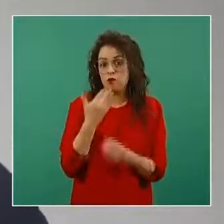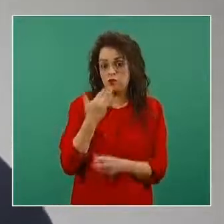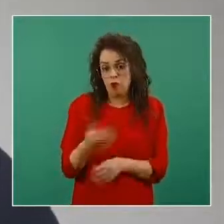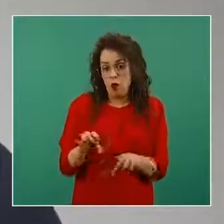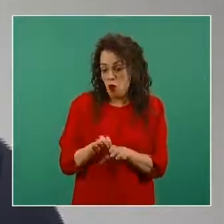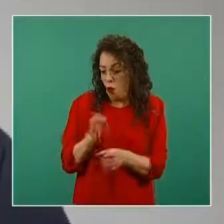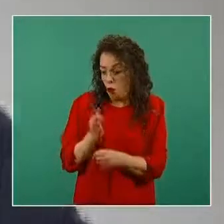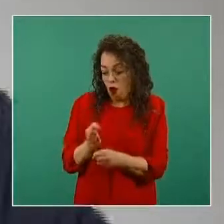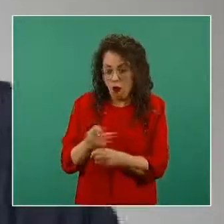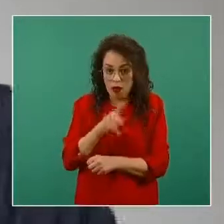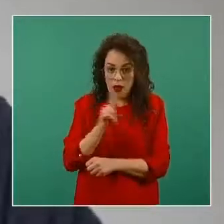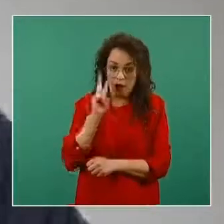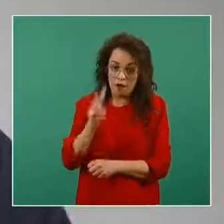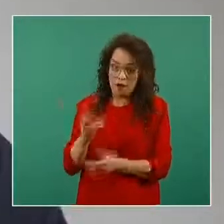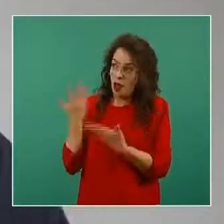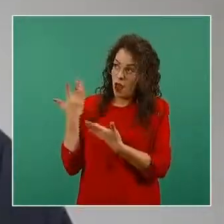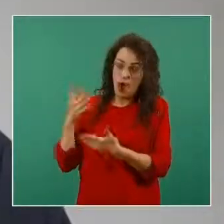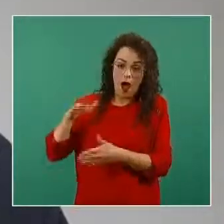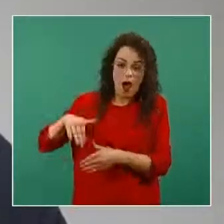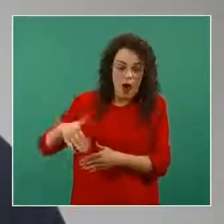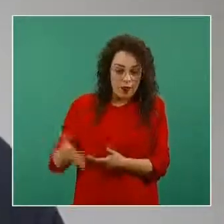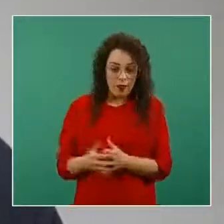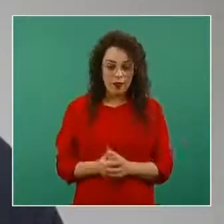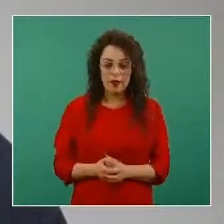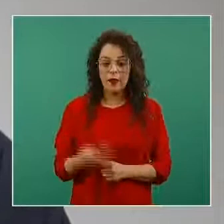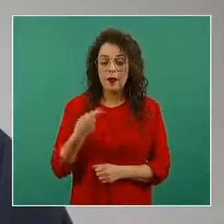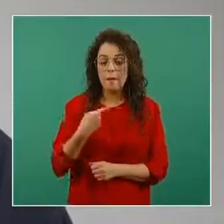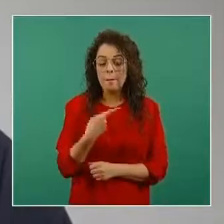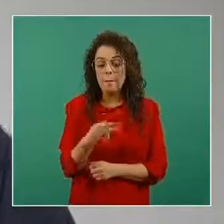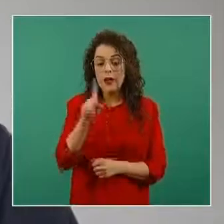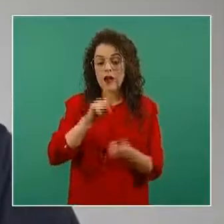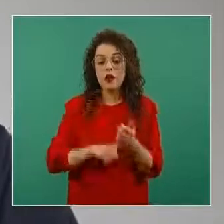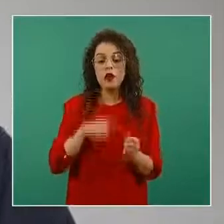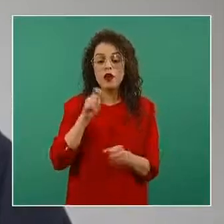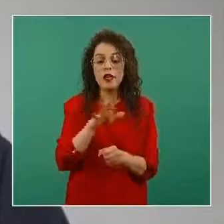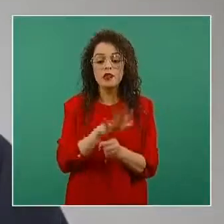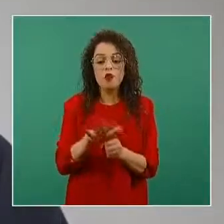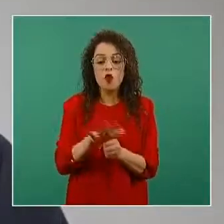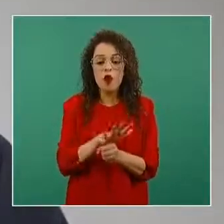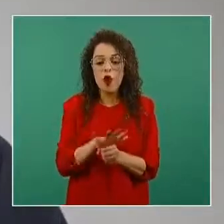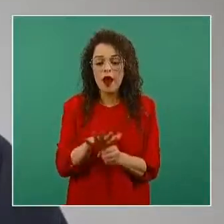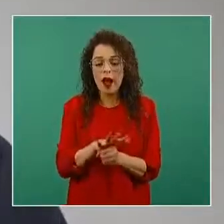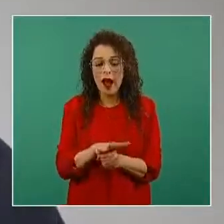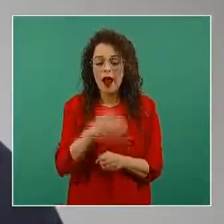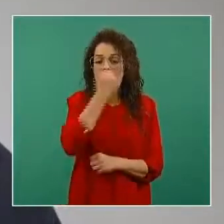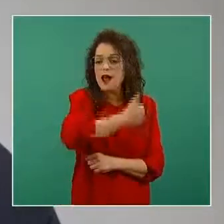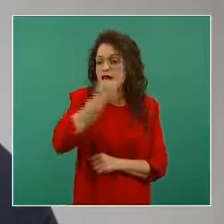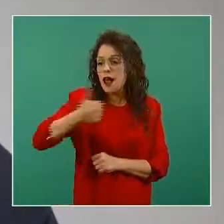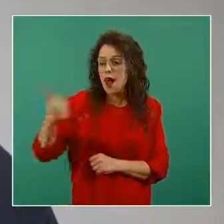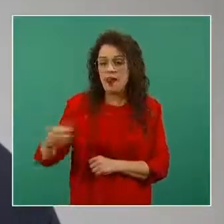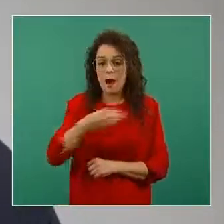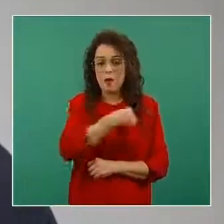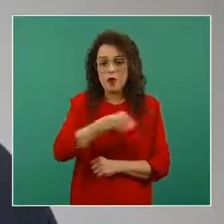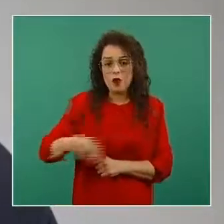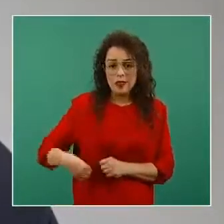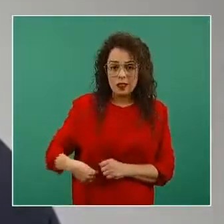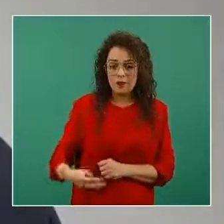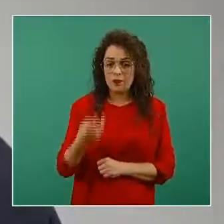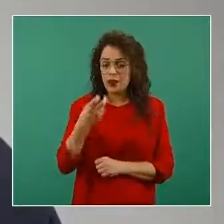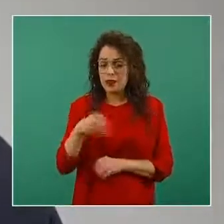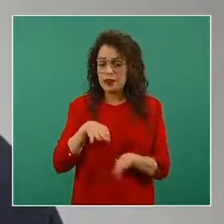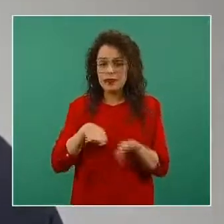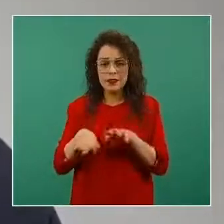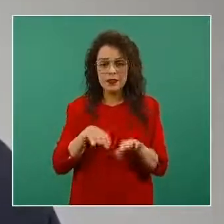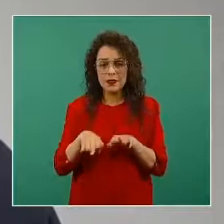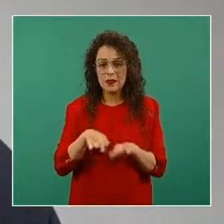logística local, estamos hablando de lo que va a suceder en cada municipio, es un trabajo